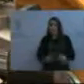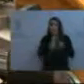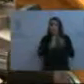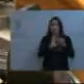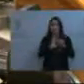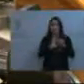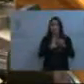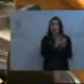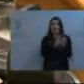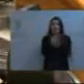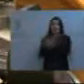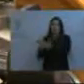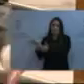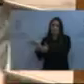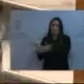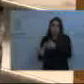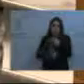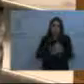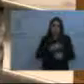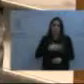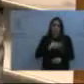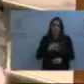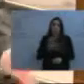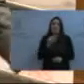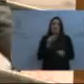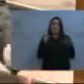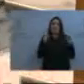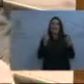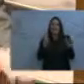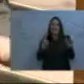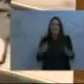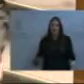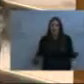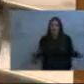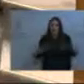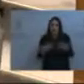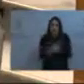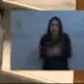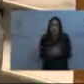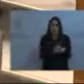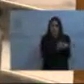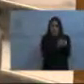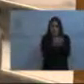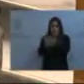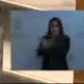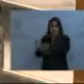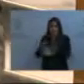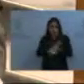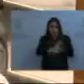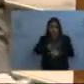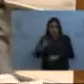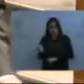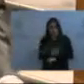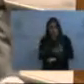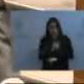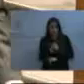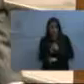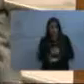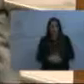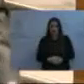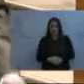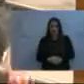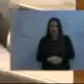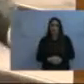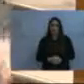interoperabilidad de los servicios y también con la integración de los servicios de las distintas administraciones.